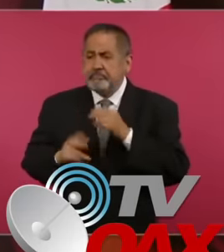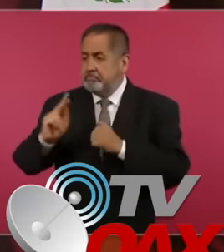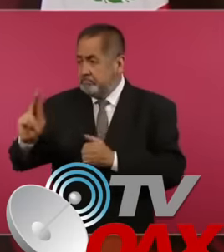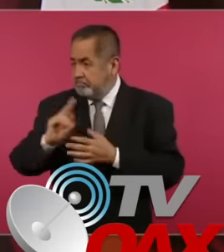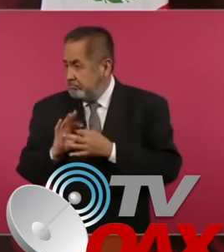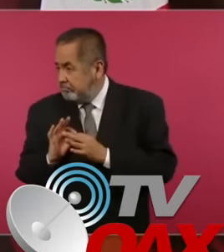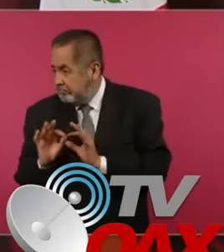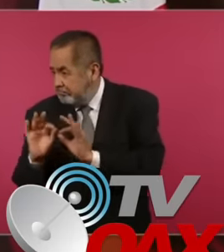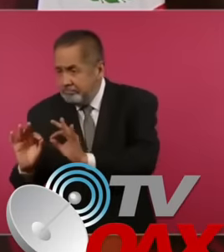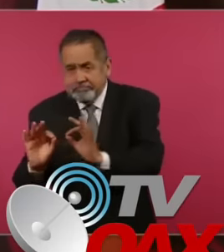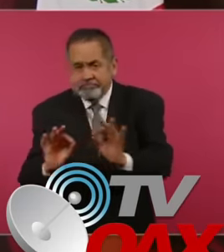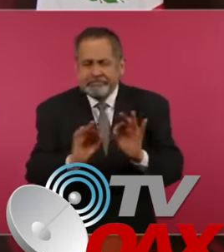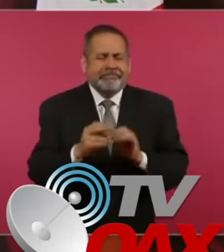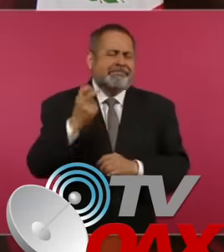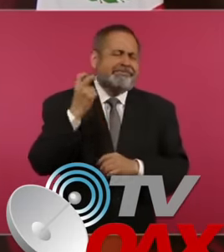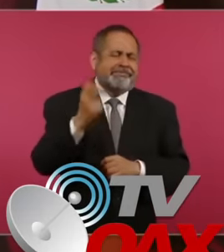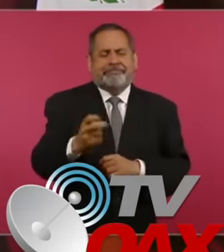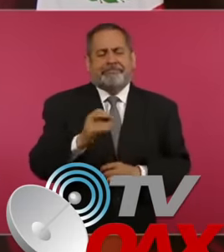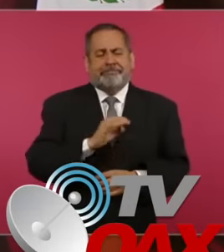prójimo.